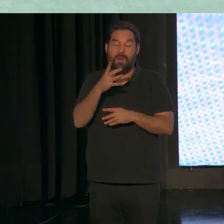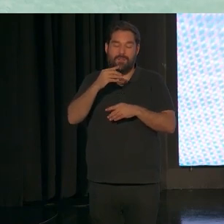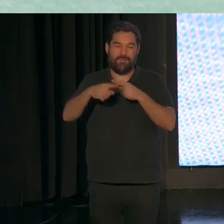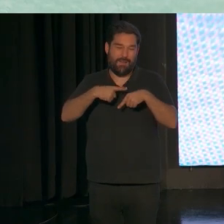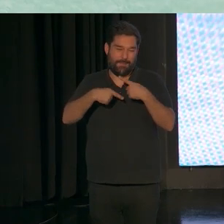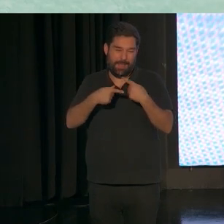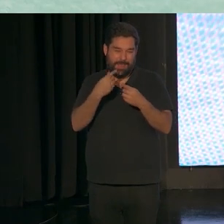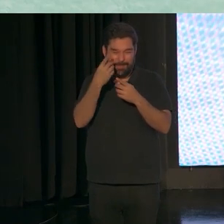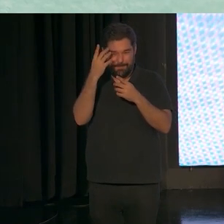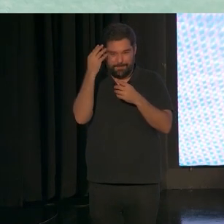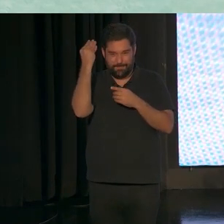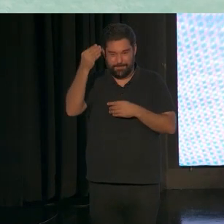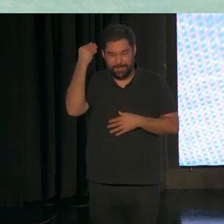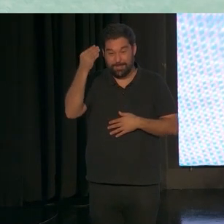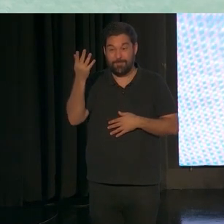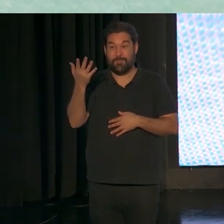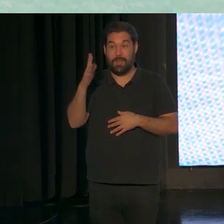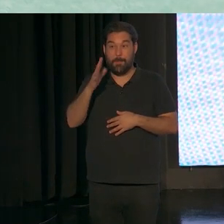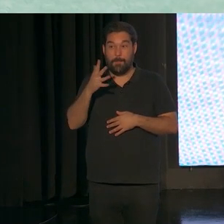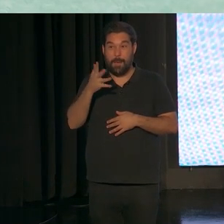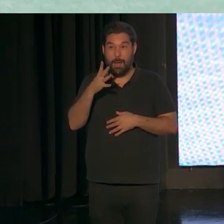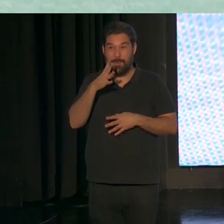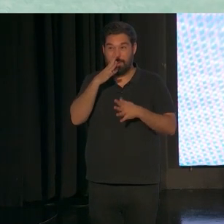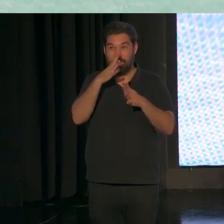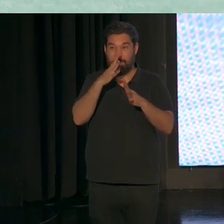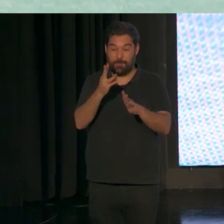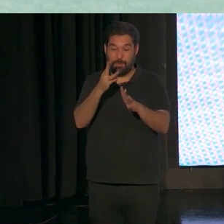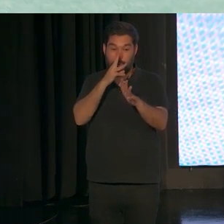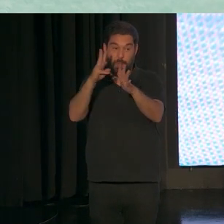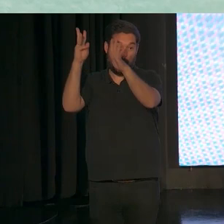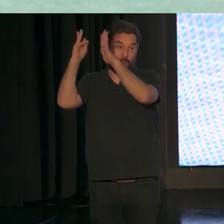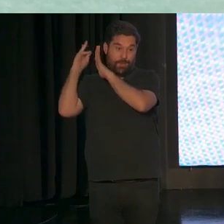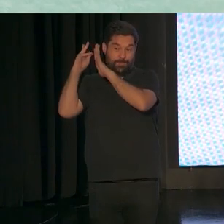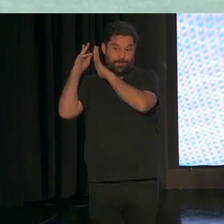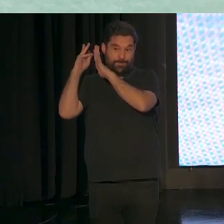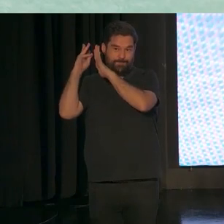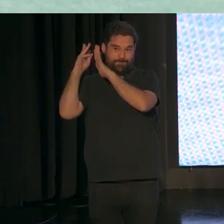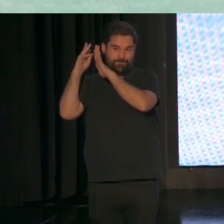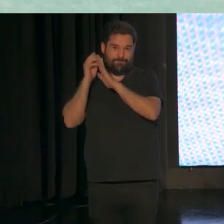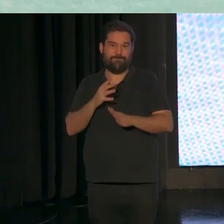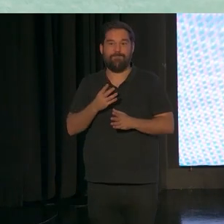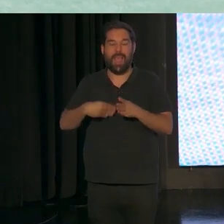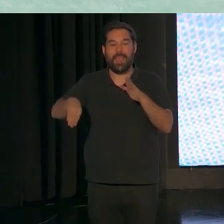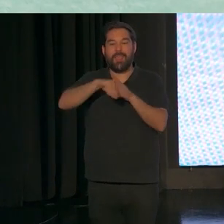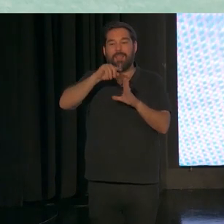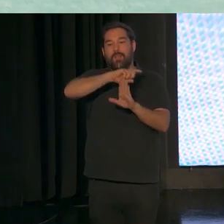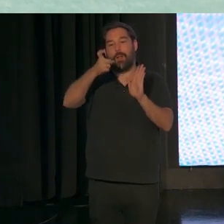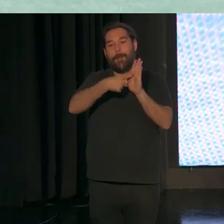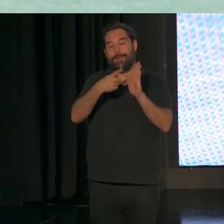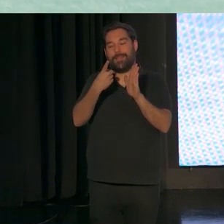hace pues allá Sí ya Aha 8 años que plena inclusión nos nos